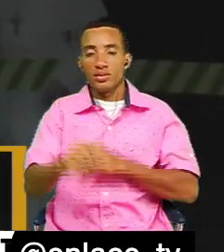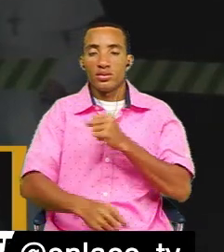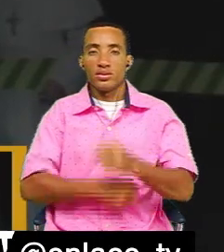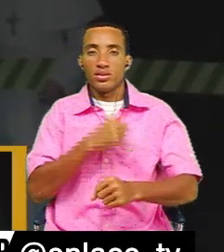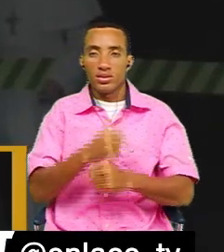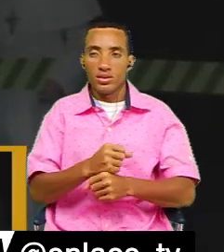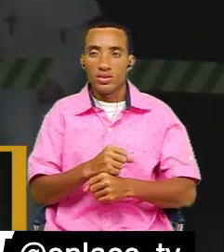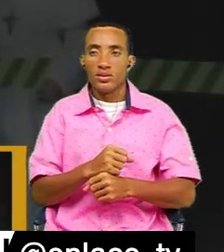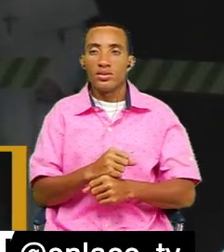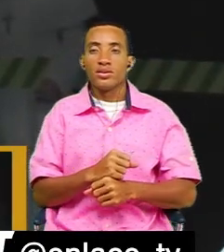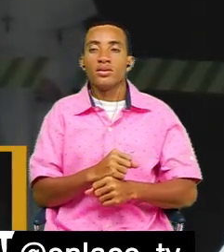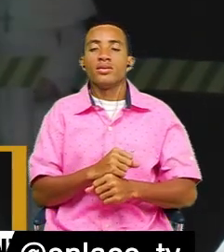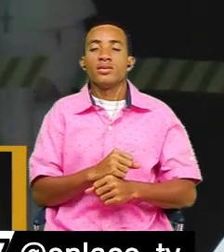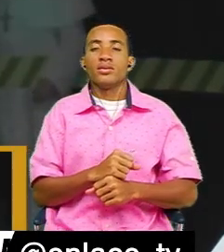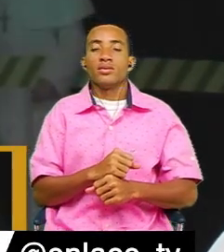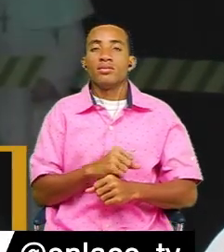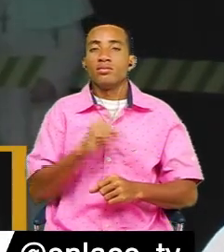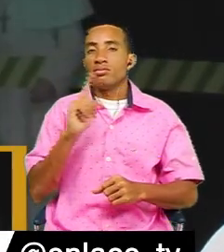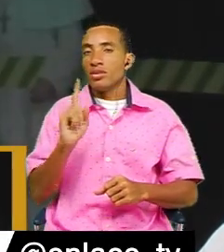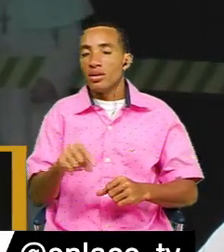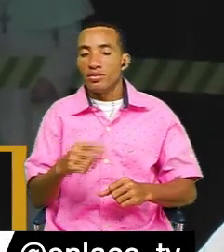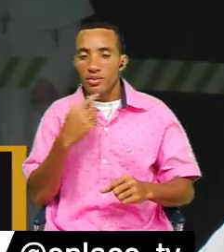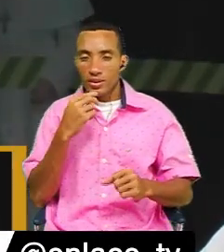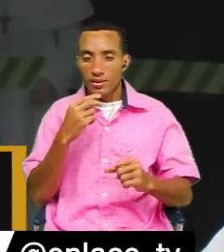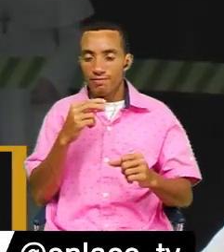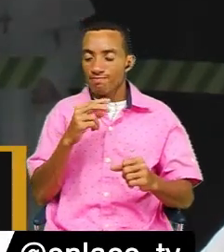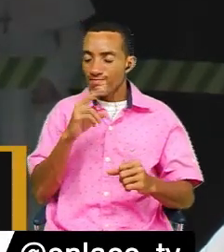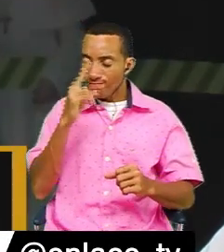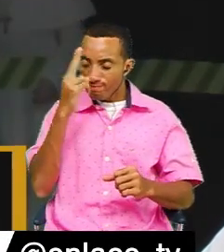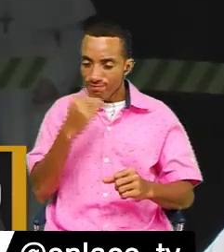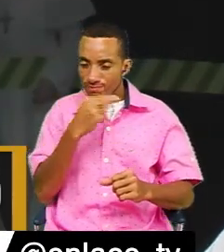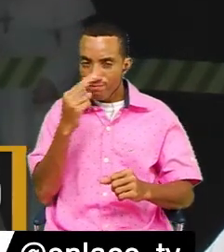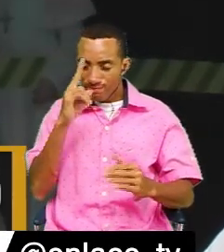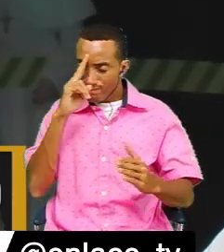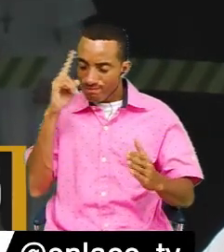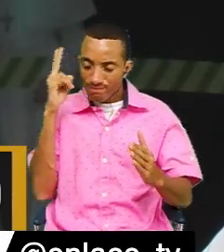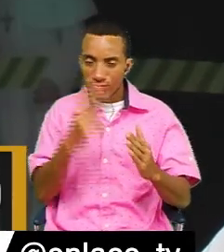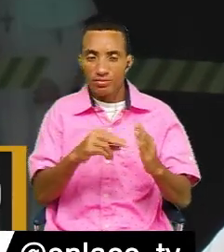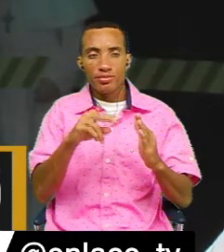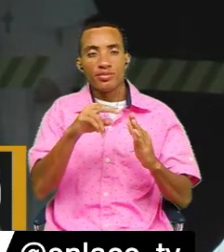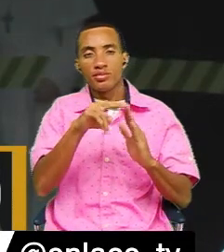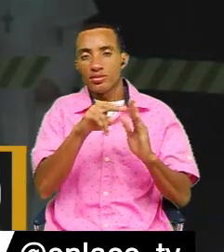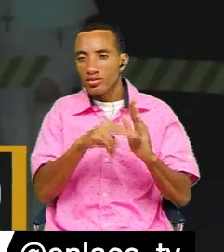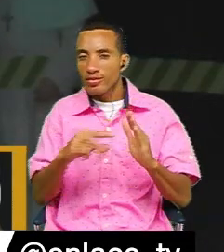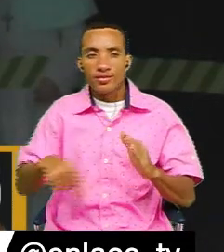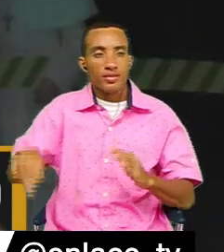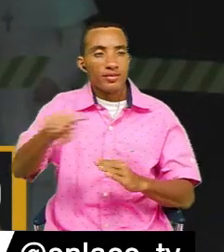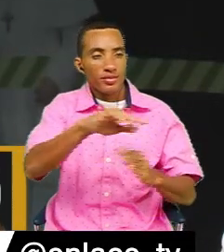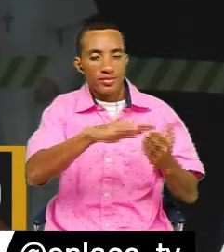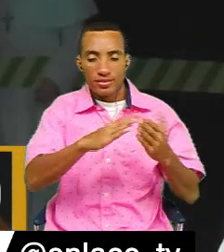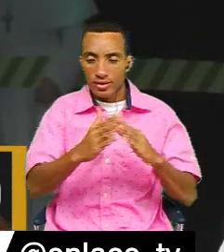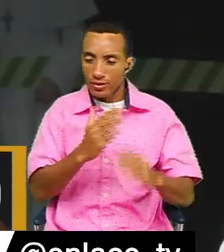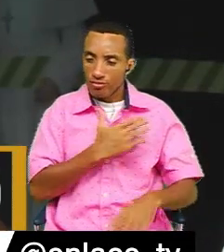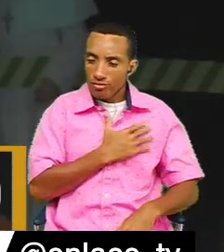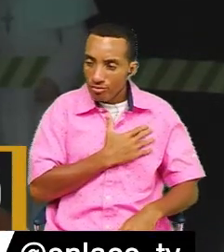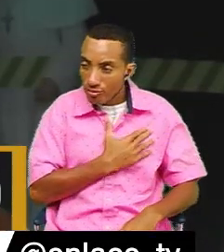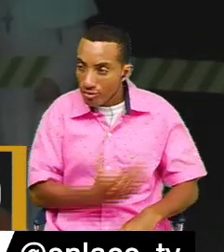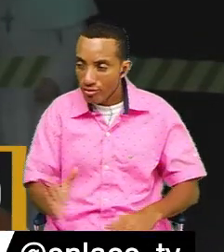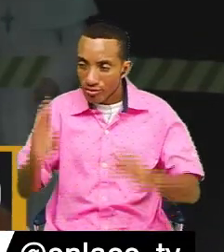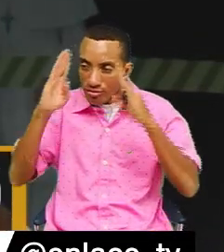como el renovar nuestro compromiso con la ciudadanía. Nosotros los policías somos los servidores de la ciudadanía,